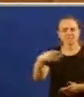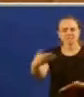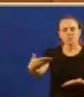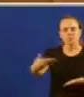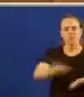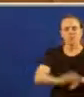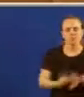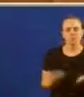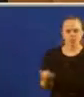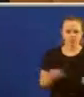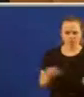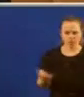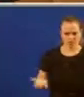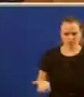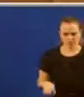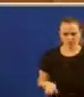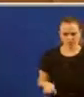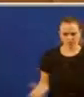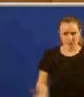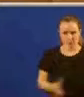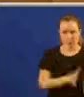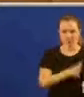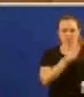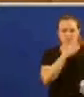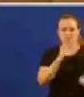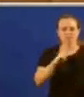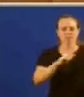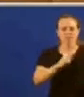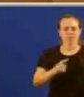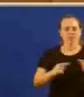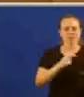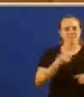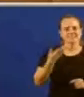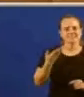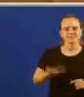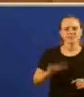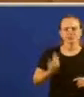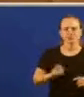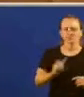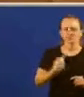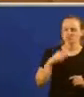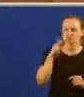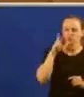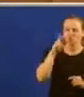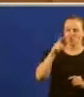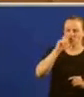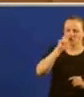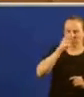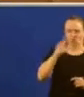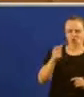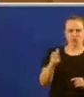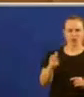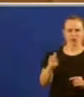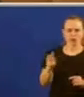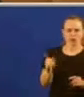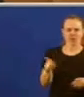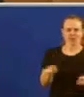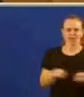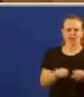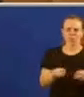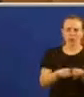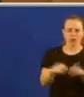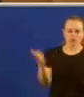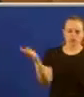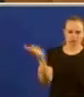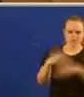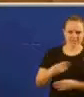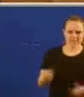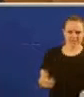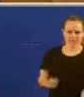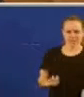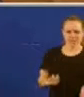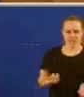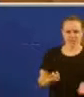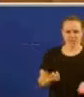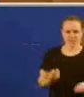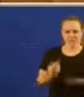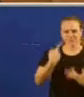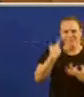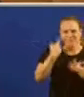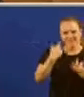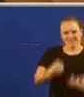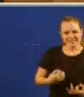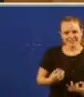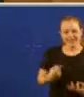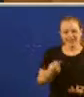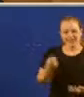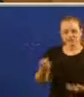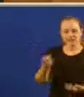goberno porque nos grandes debates señor Feijón vexo a vostede ausente descolocado sin realmente